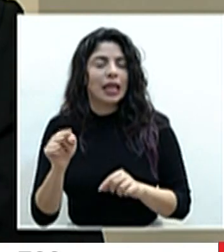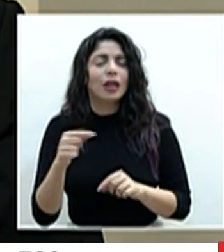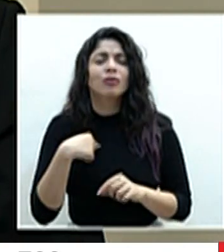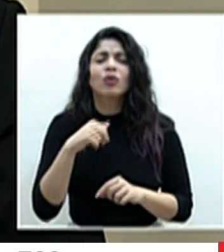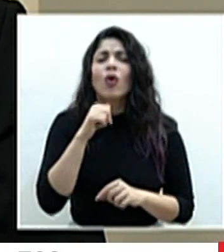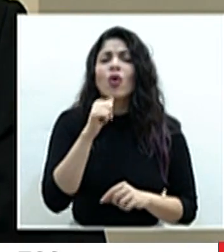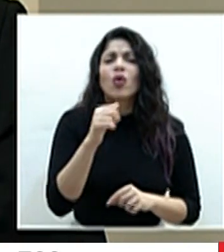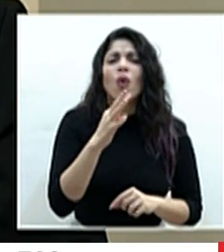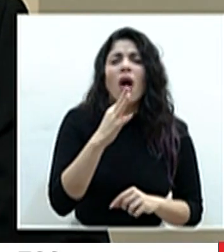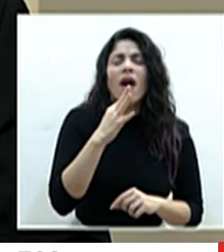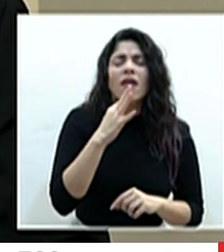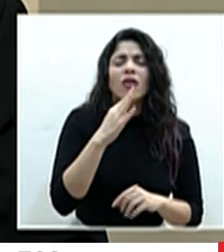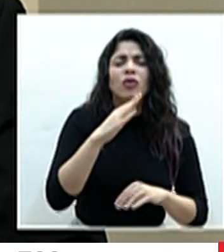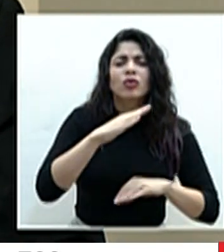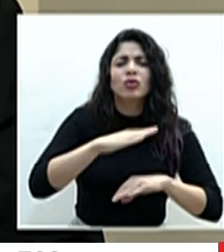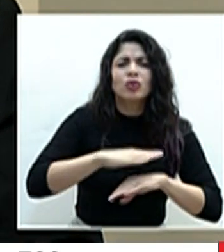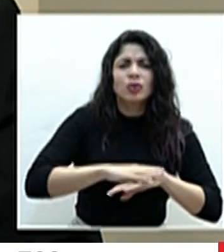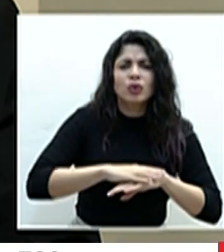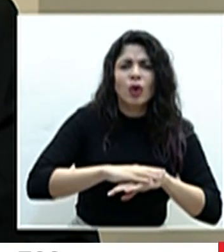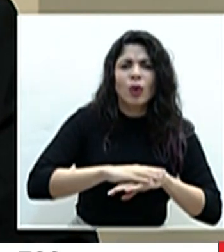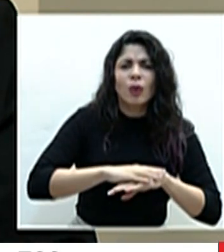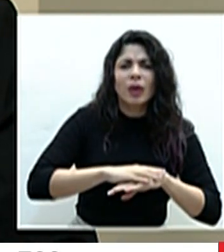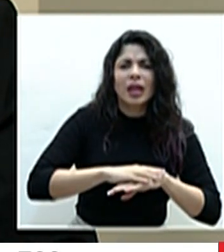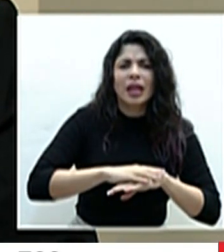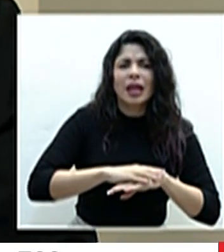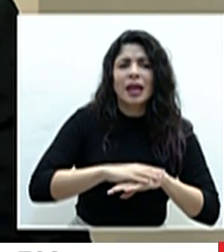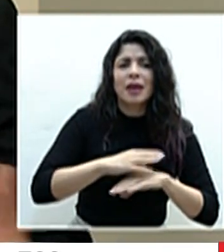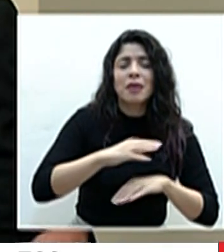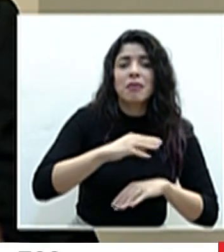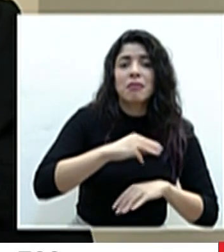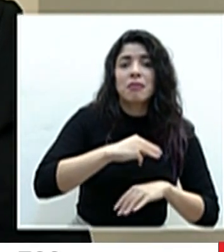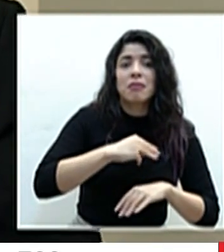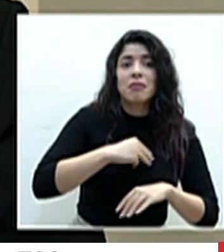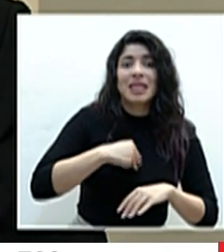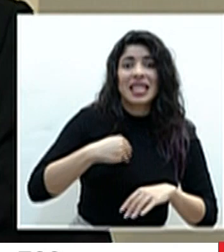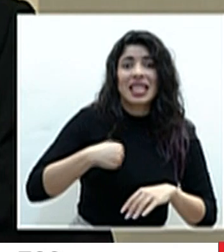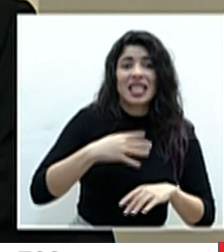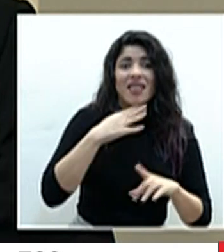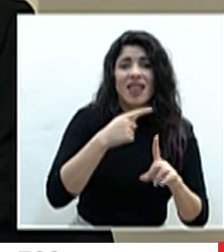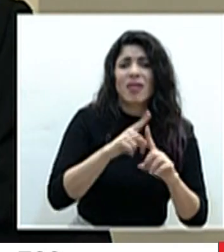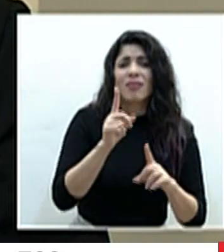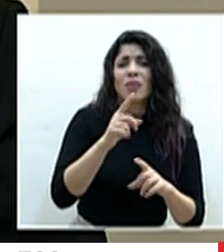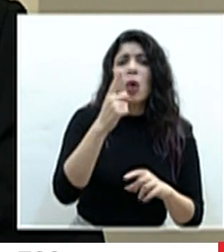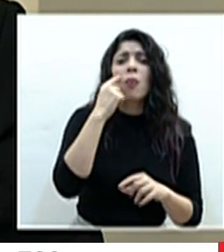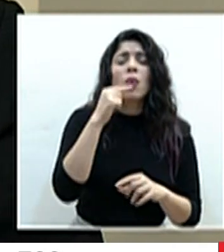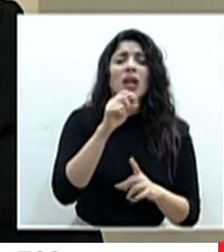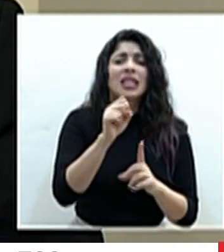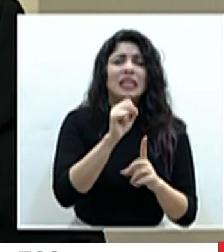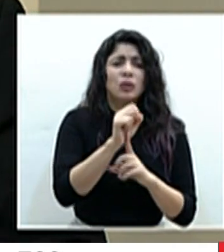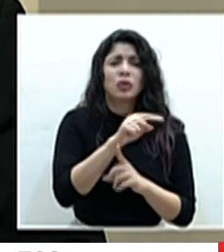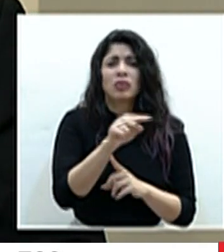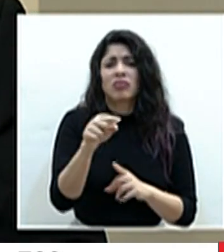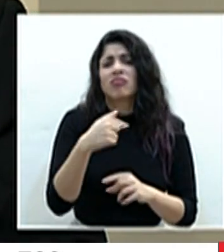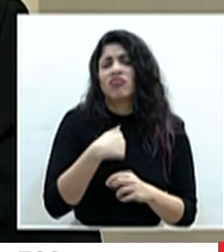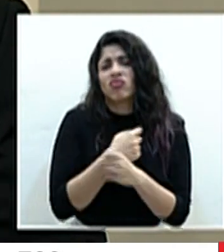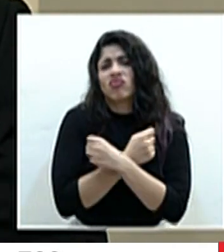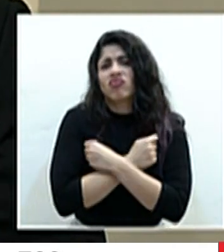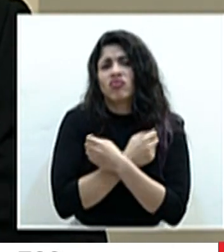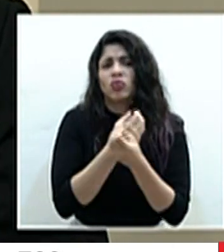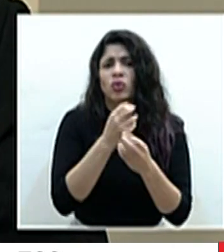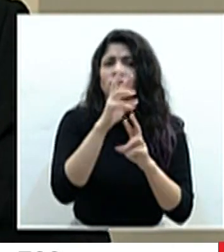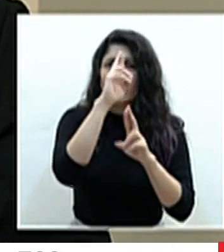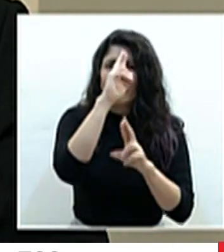me referiría a los exministros, particularmente porque en ambos casos tengo un gran afecto y